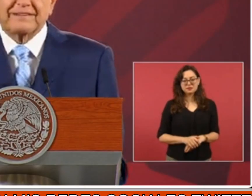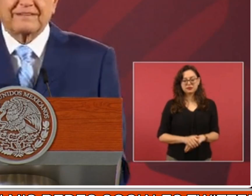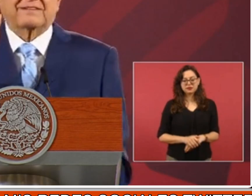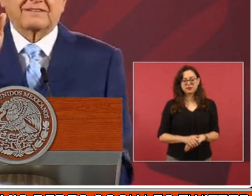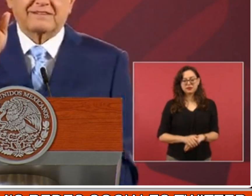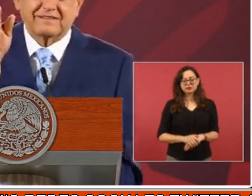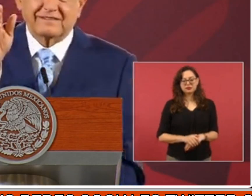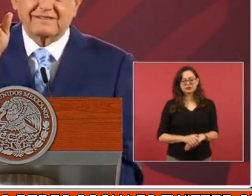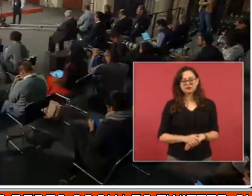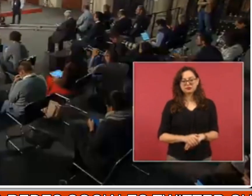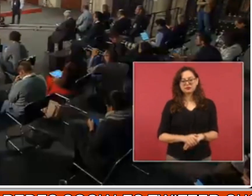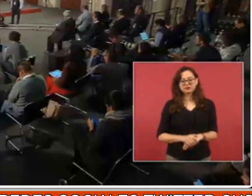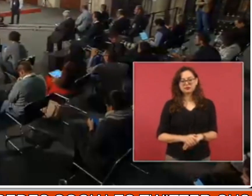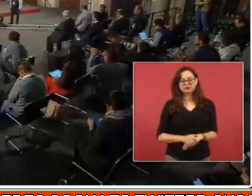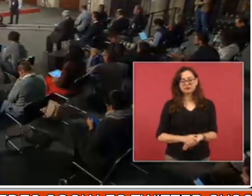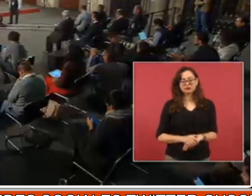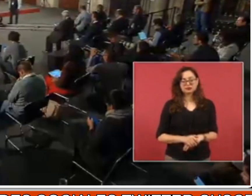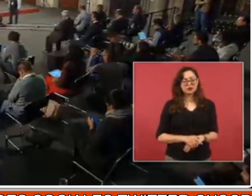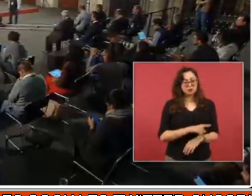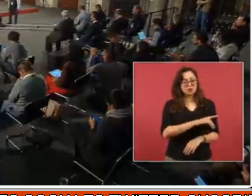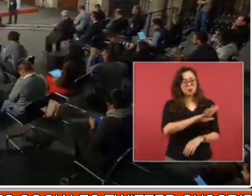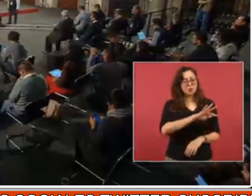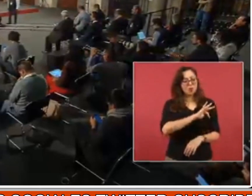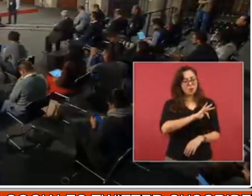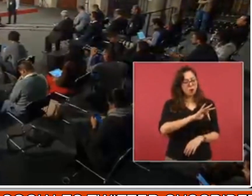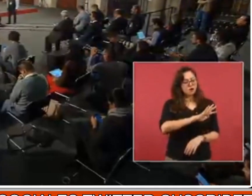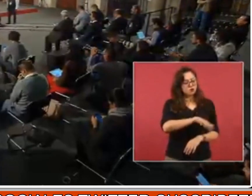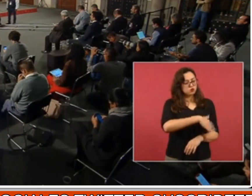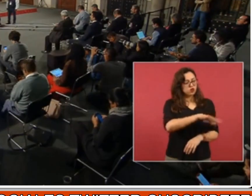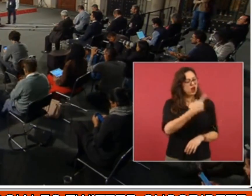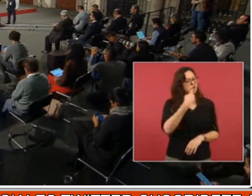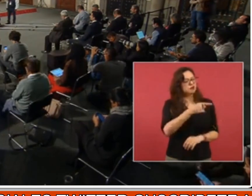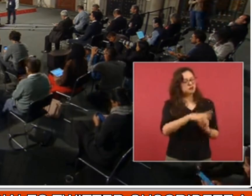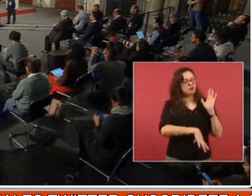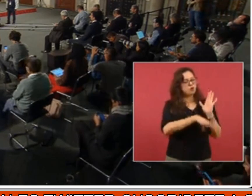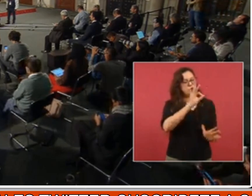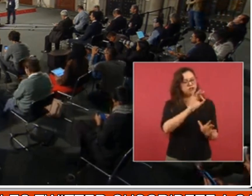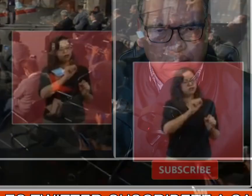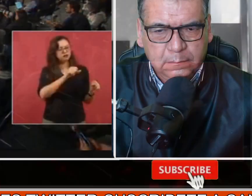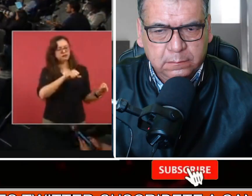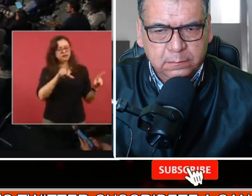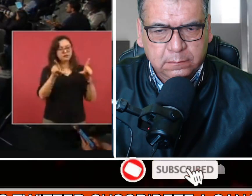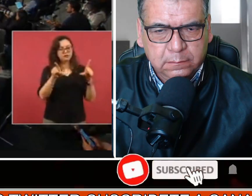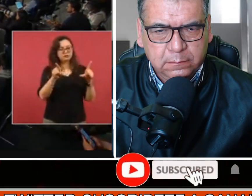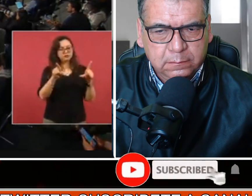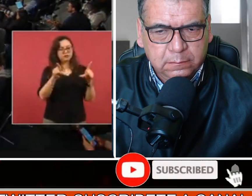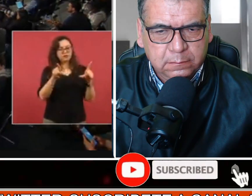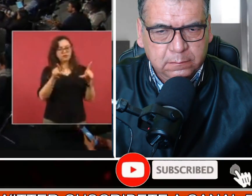escribió en su